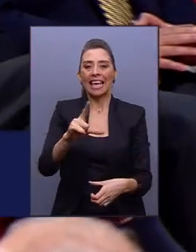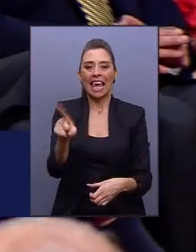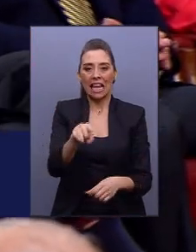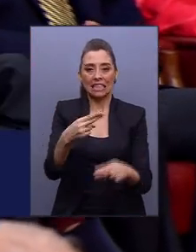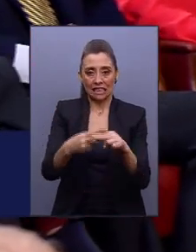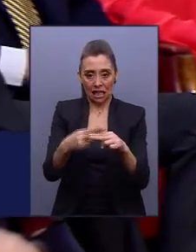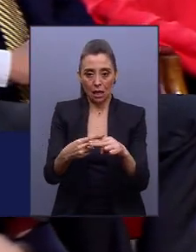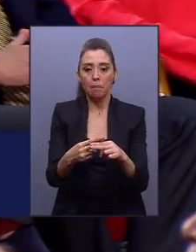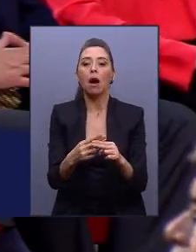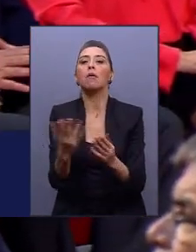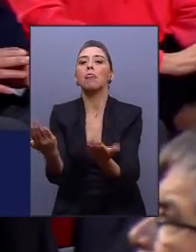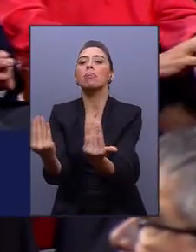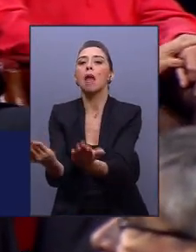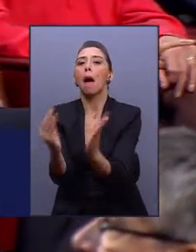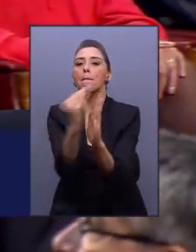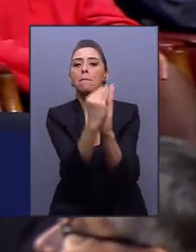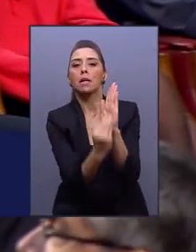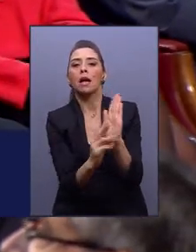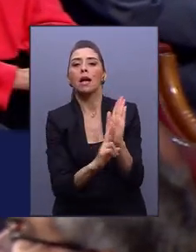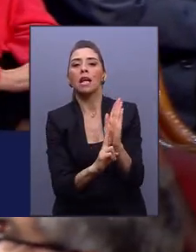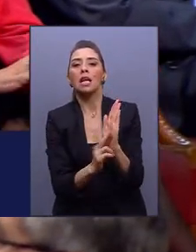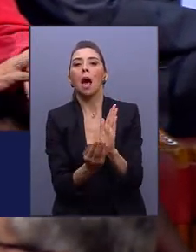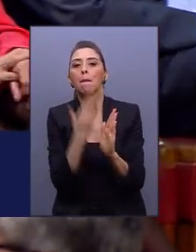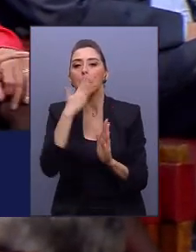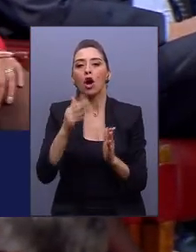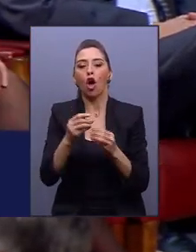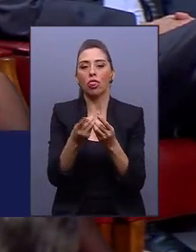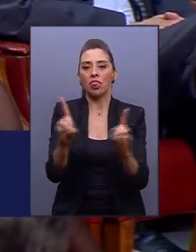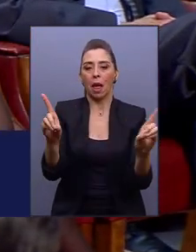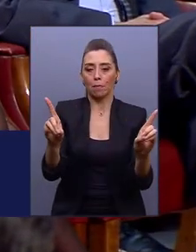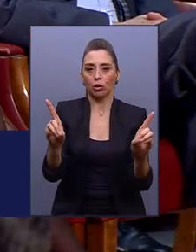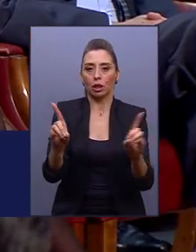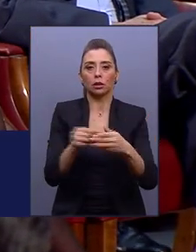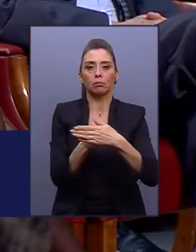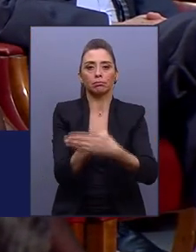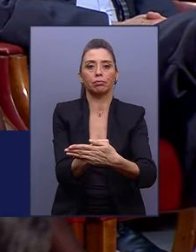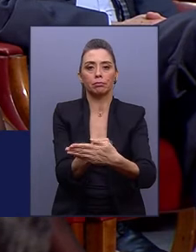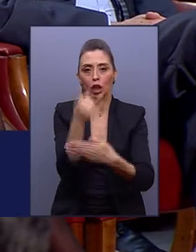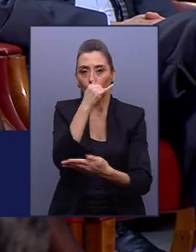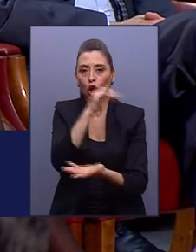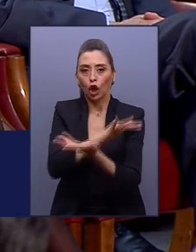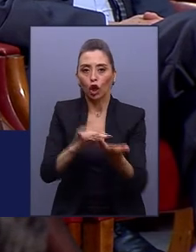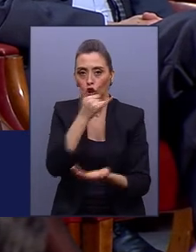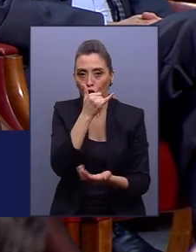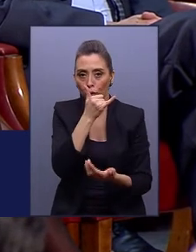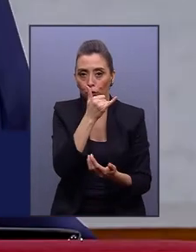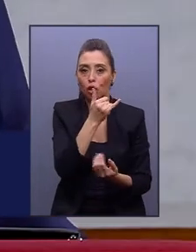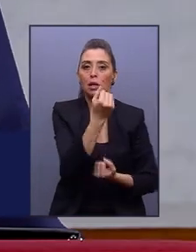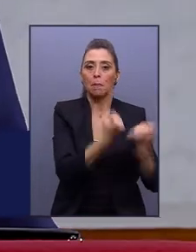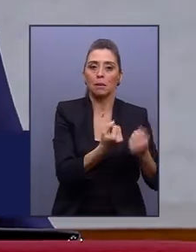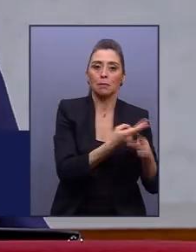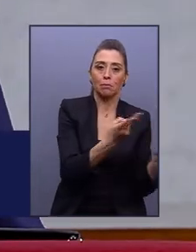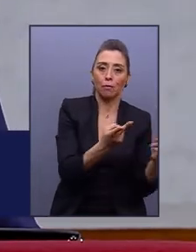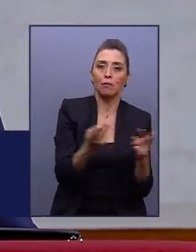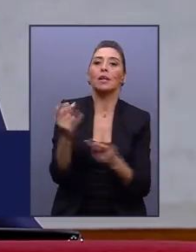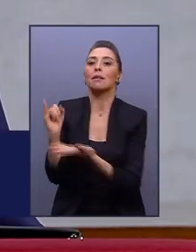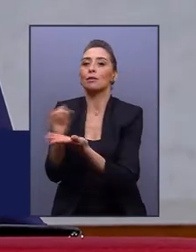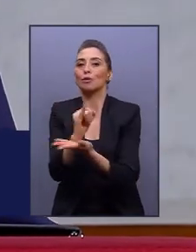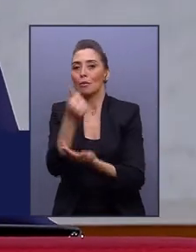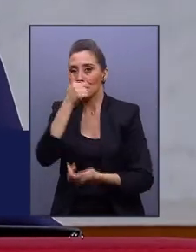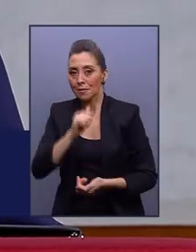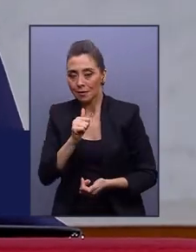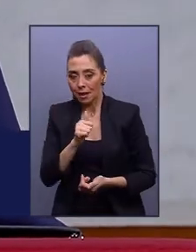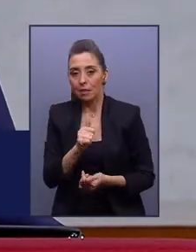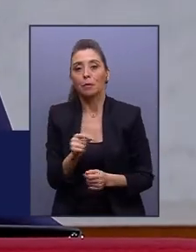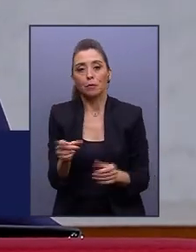propusiera nuevas reglas para una mejor democracia y que derechamente pusieran freno a la corrupción en el ámbito público y privado. A partir del